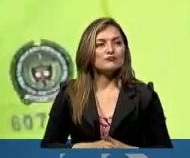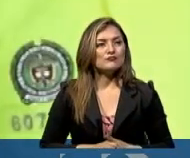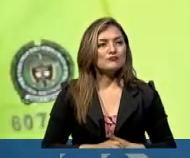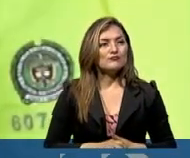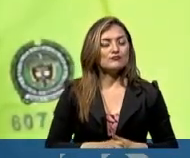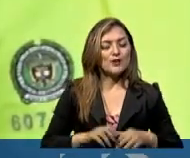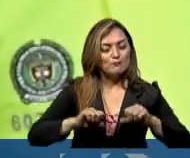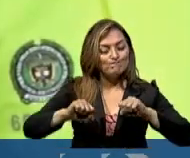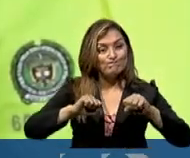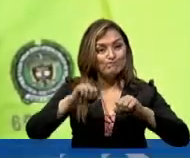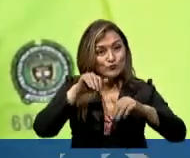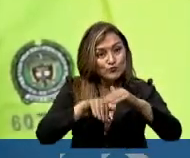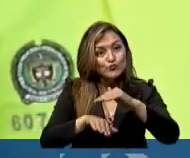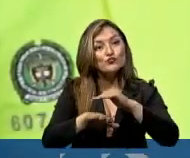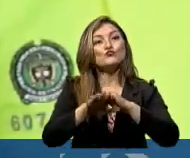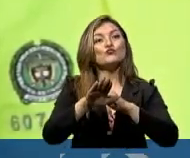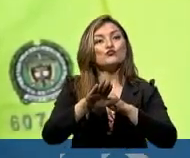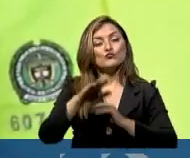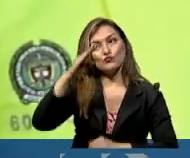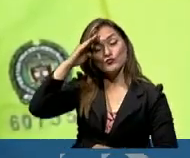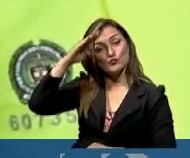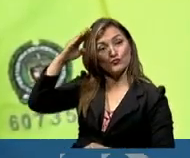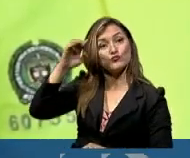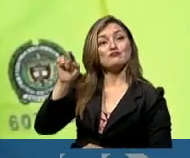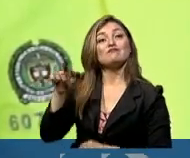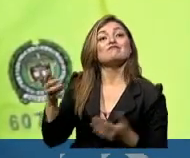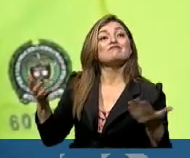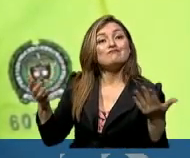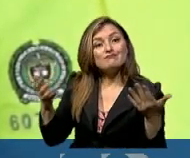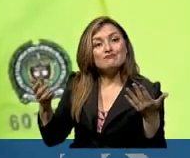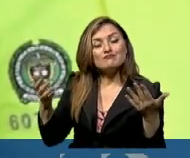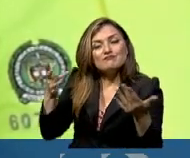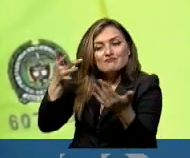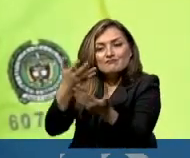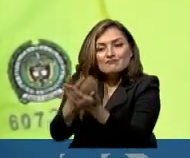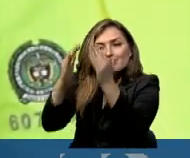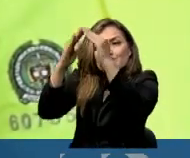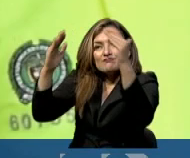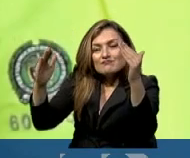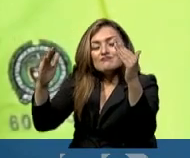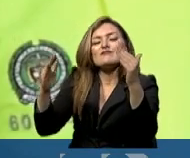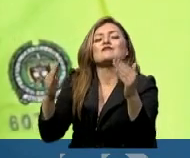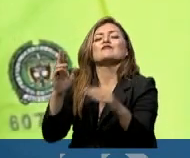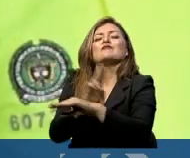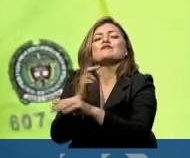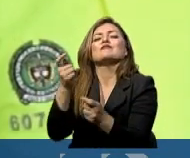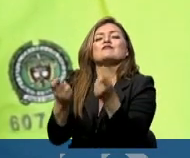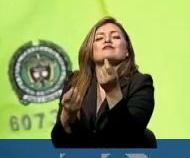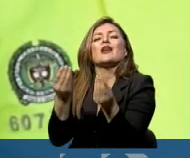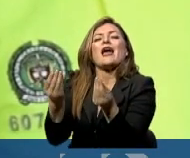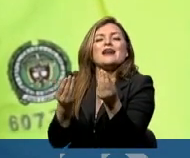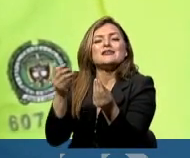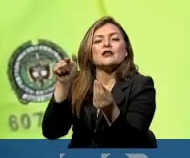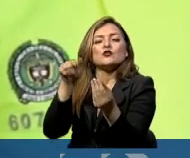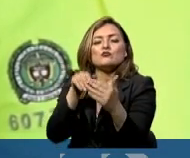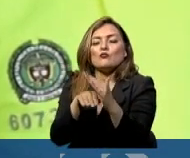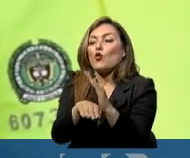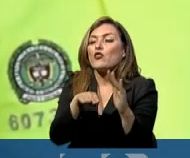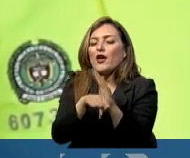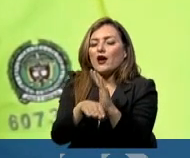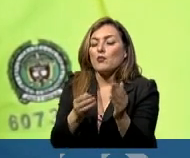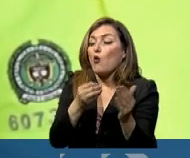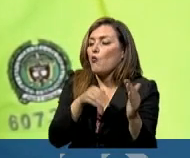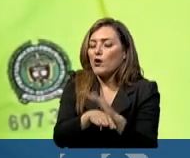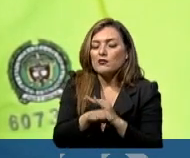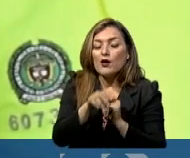de una diligencia de allanamiento donde los uniformados llegan a un inmueble empleado para el almacenamiento de estos elementos para